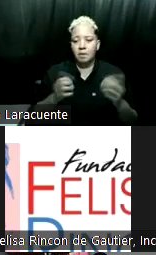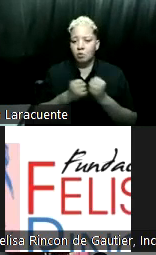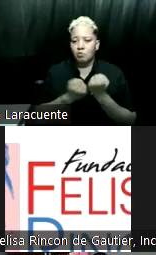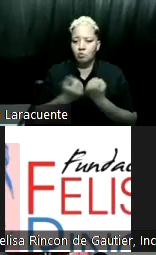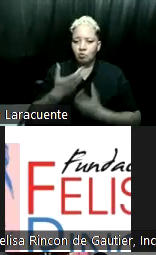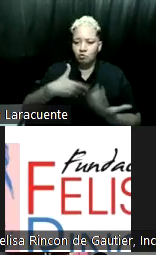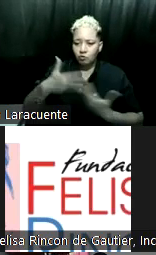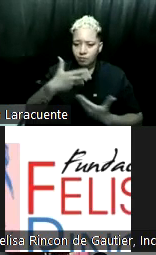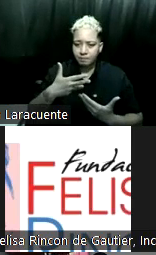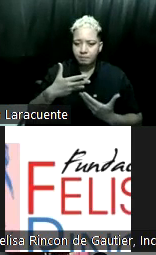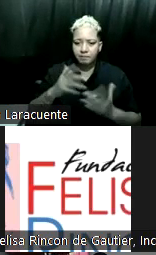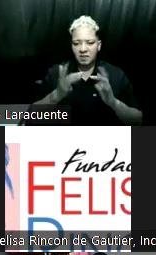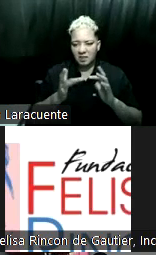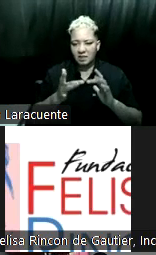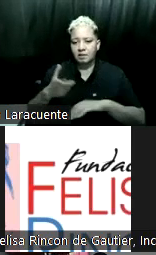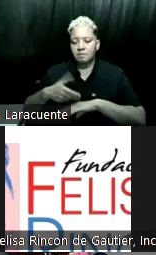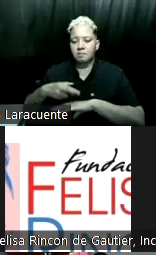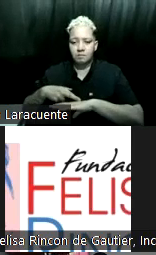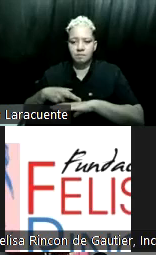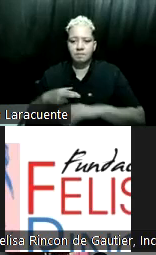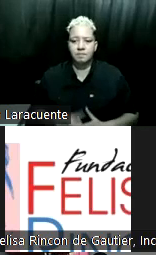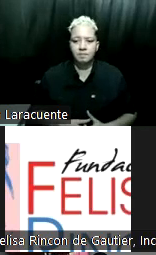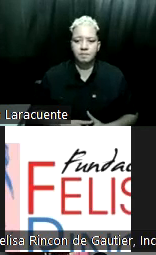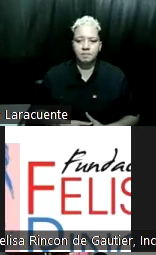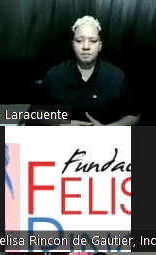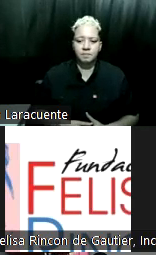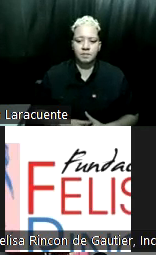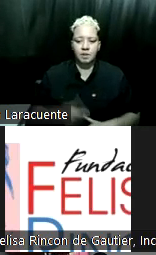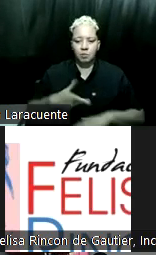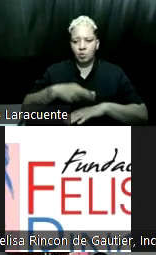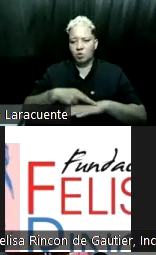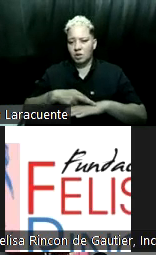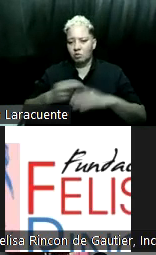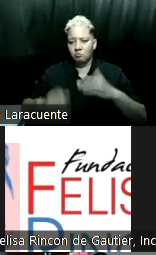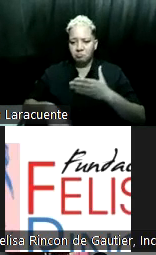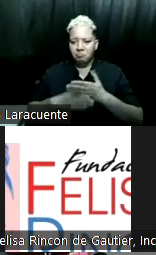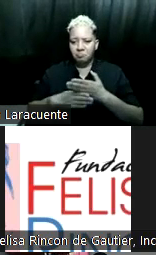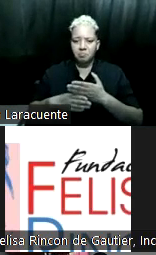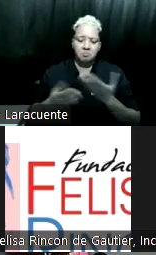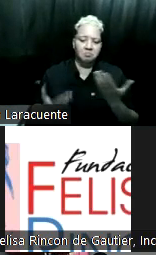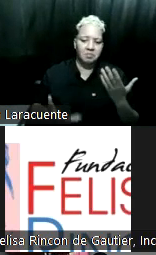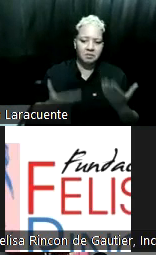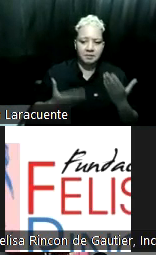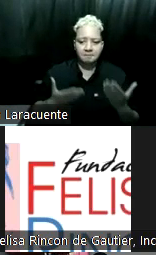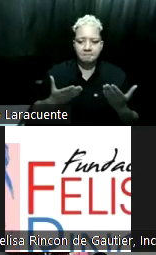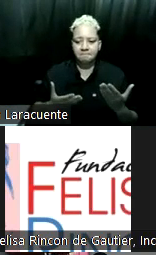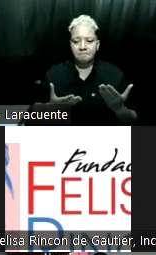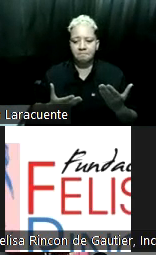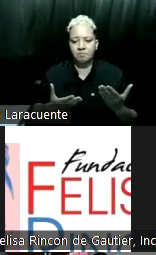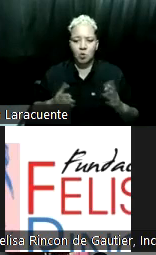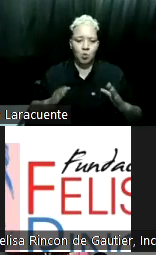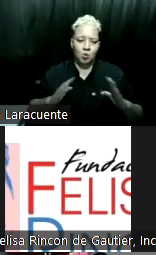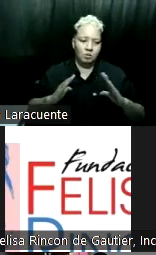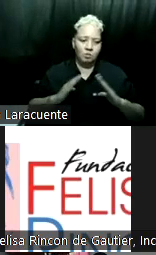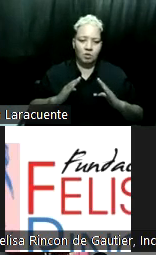sociales. En Puerto Rico el fútbol pues estaba quizás no era un deporte